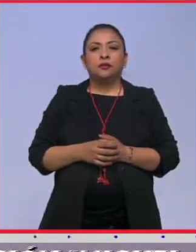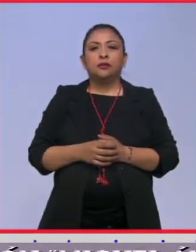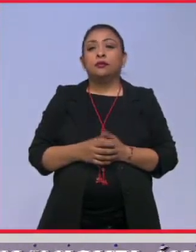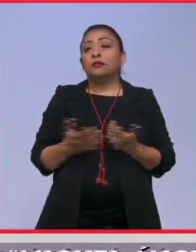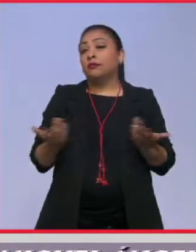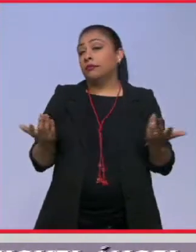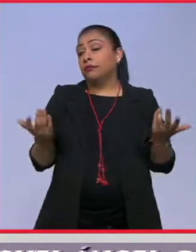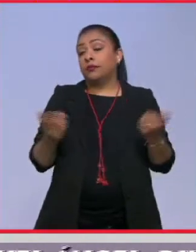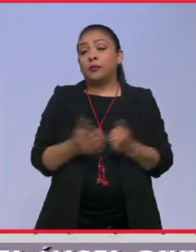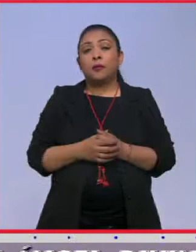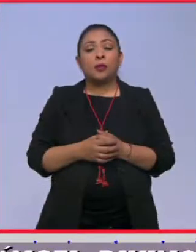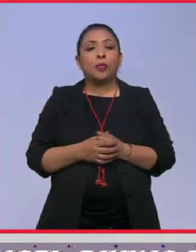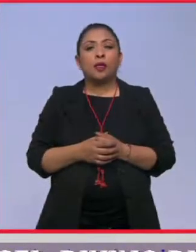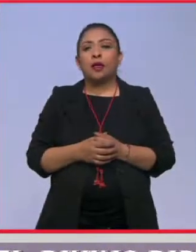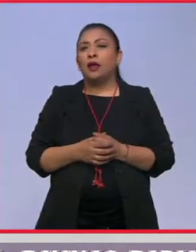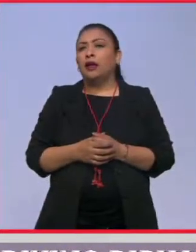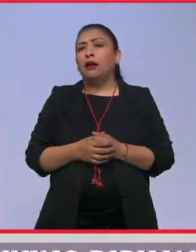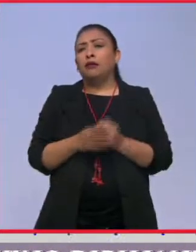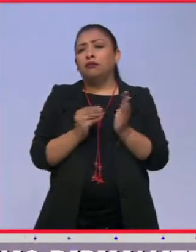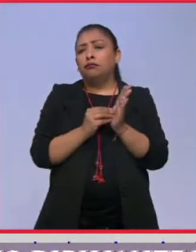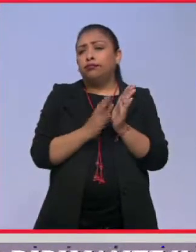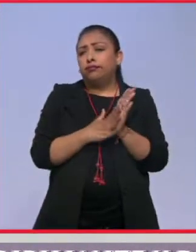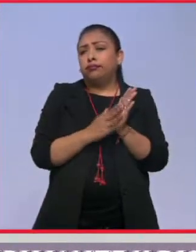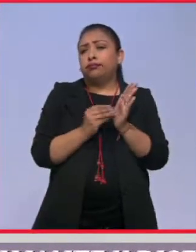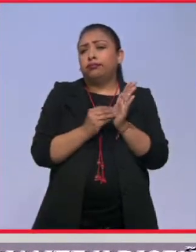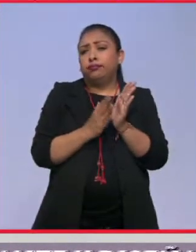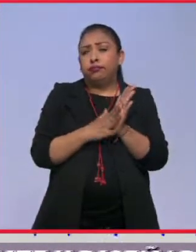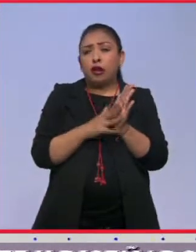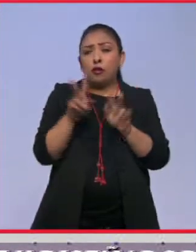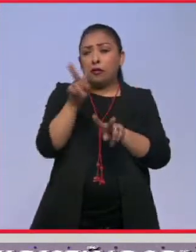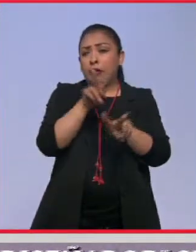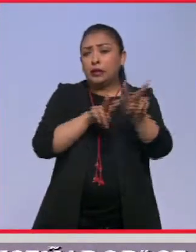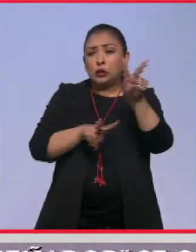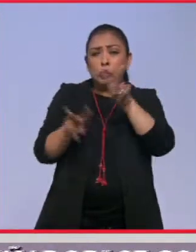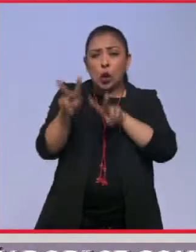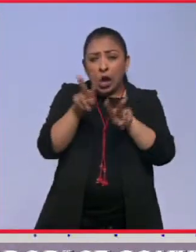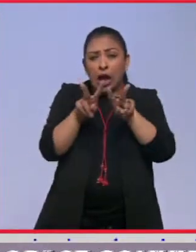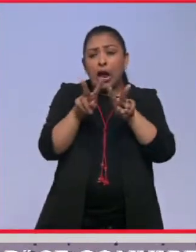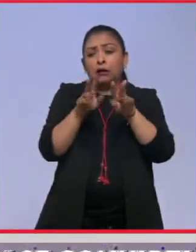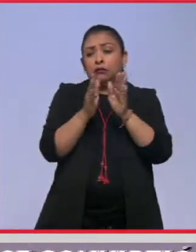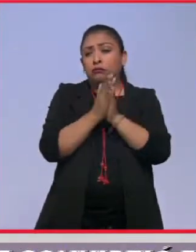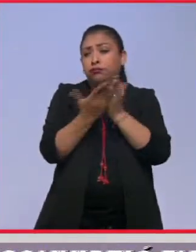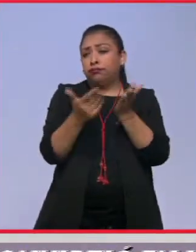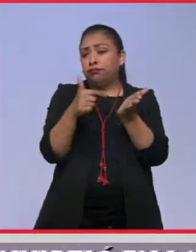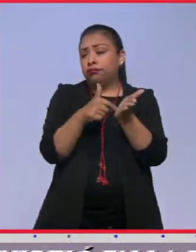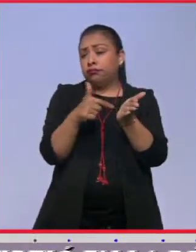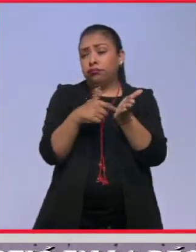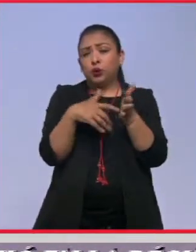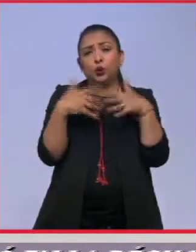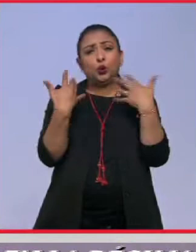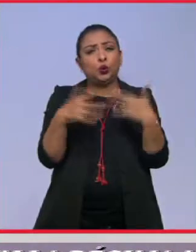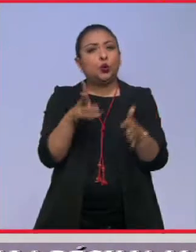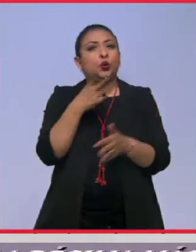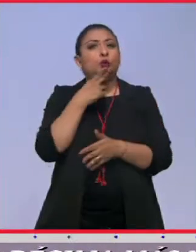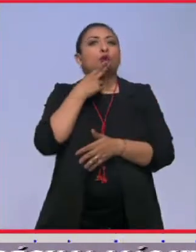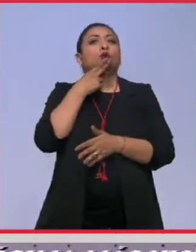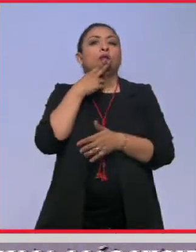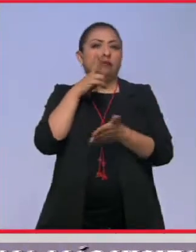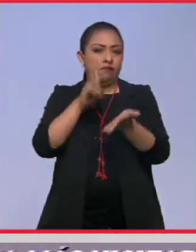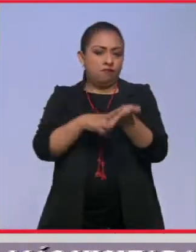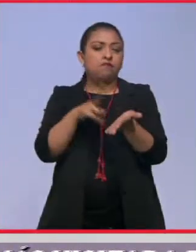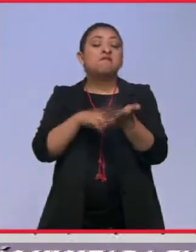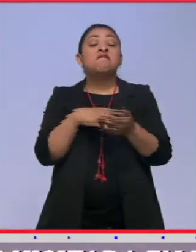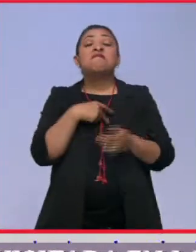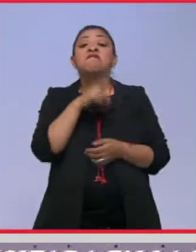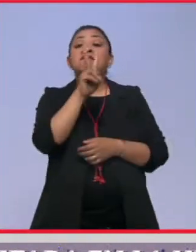No, pues bueno, un registro visual, un documento realmente valiosísimo. Así es,